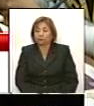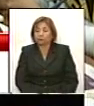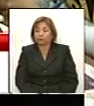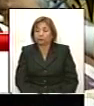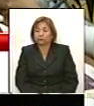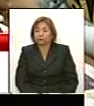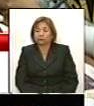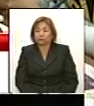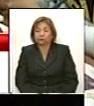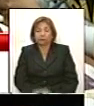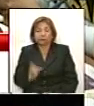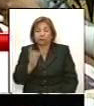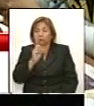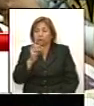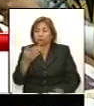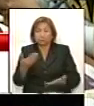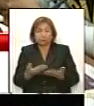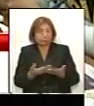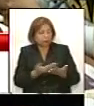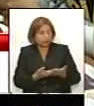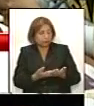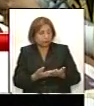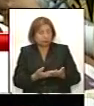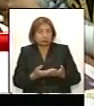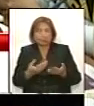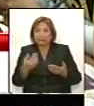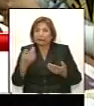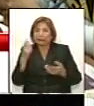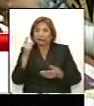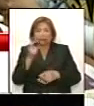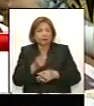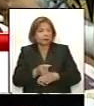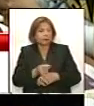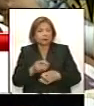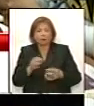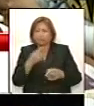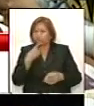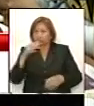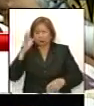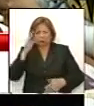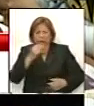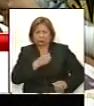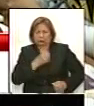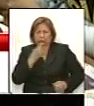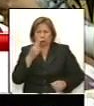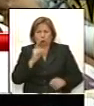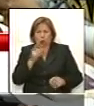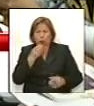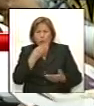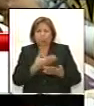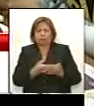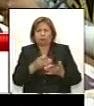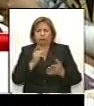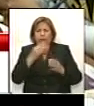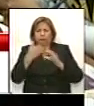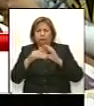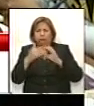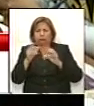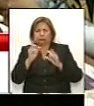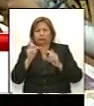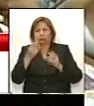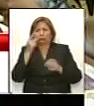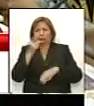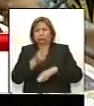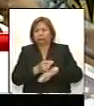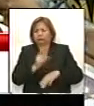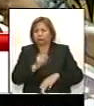comisario no consideraba que el acoso era un delito. Después, el comisario no consideraba que la violencia en medios virtuales era